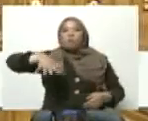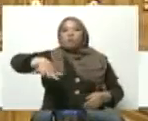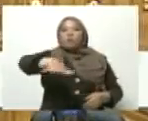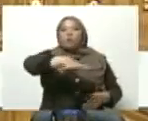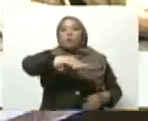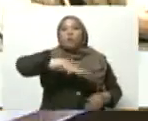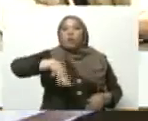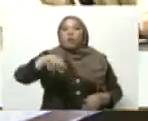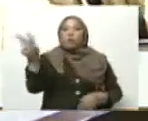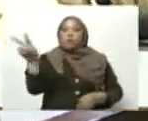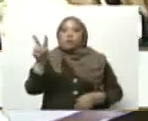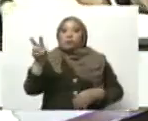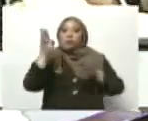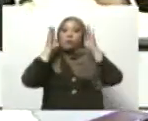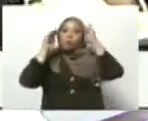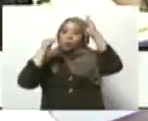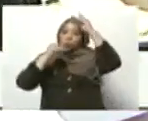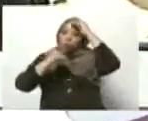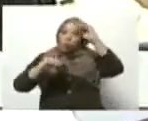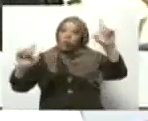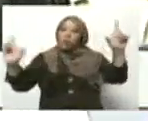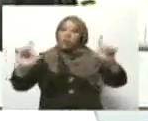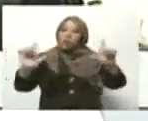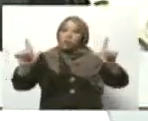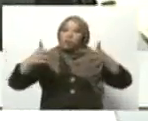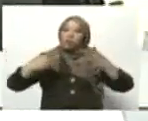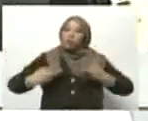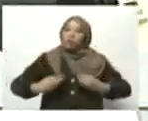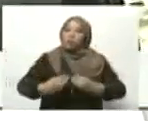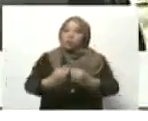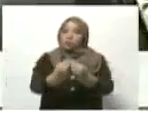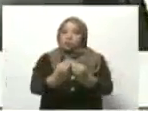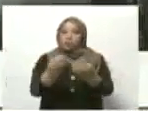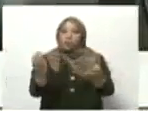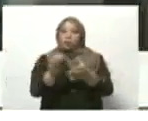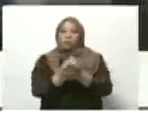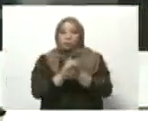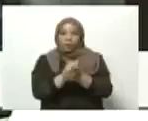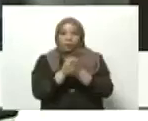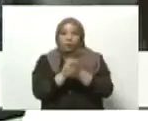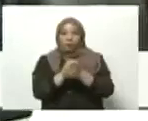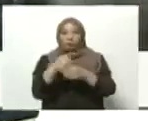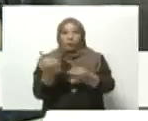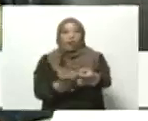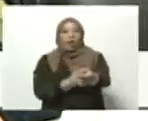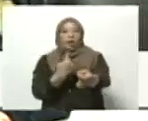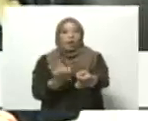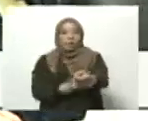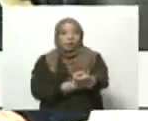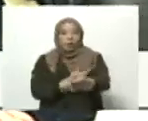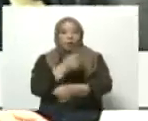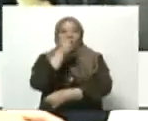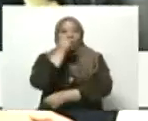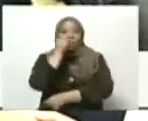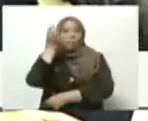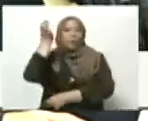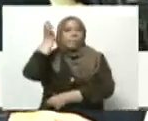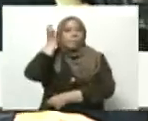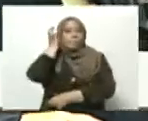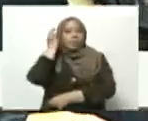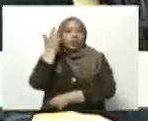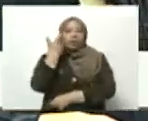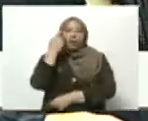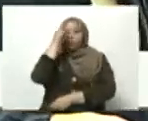de Venezuela que sigue esta sesión a través de los medios. Compatriotas hermanas, hermanos, todas y todos. Es un honor para